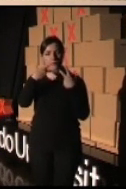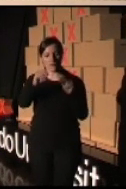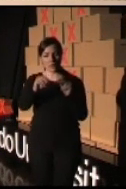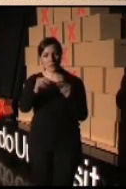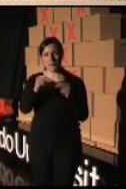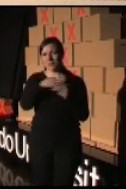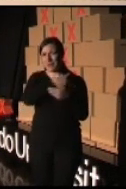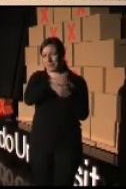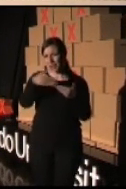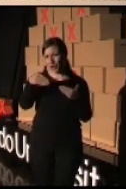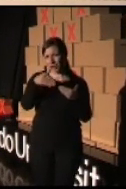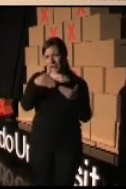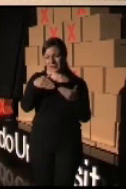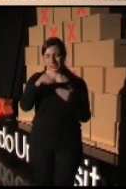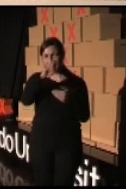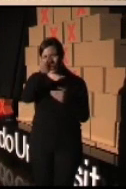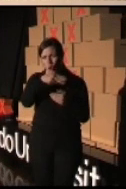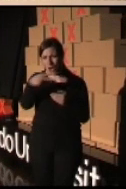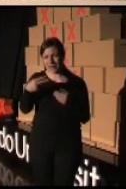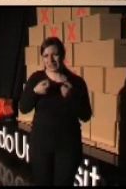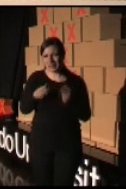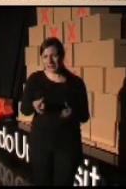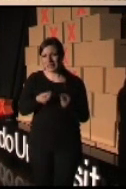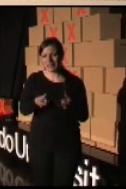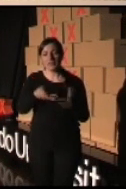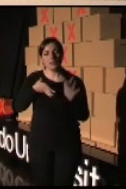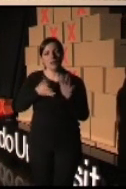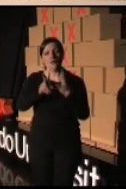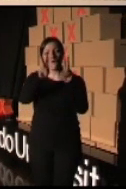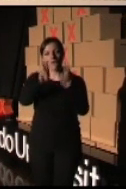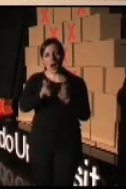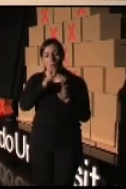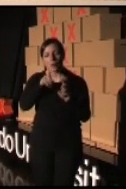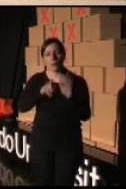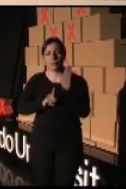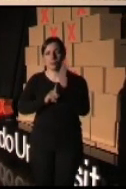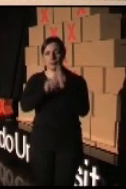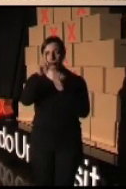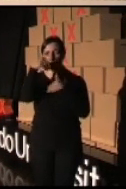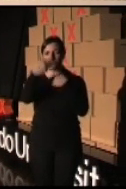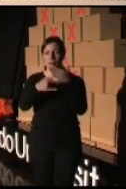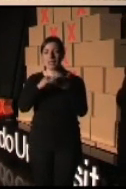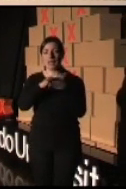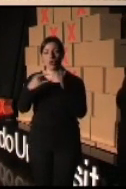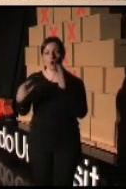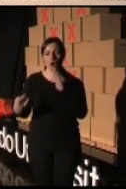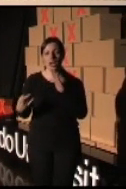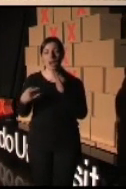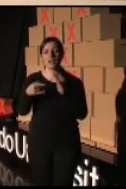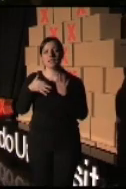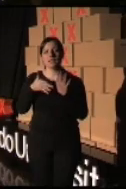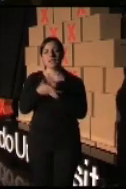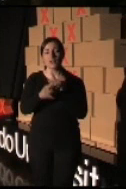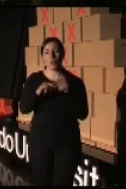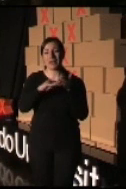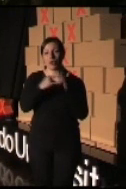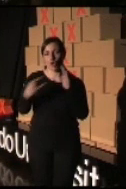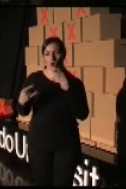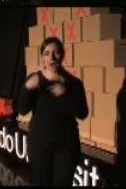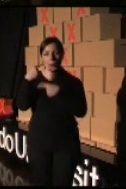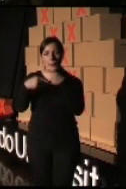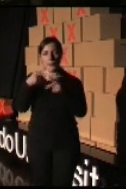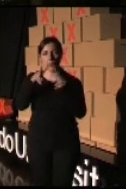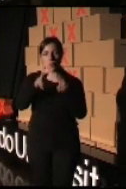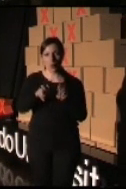dólares, sirvió para el desarrollo de una tecnología que se llama tecnologías de secuenciación de nueva generación, que